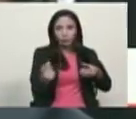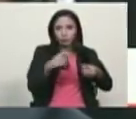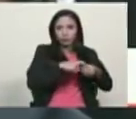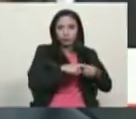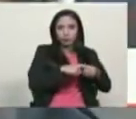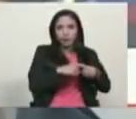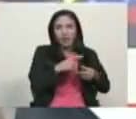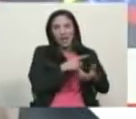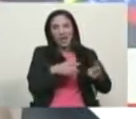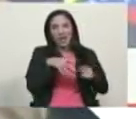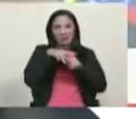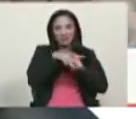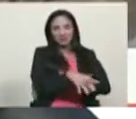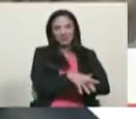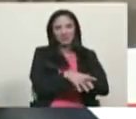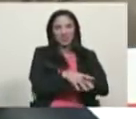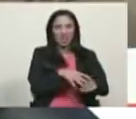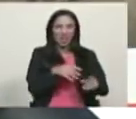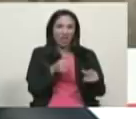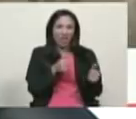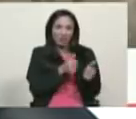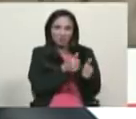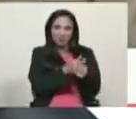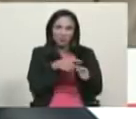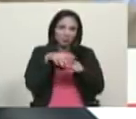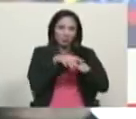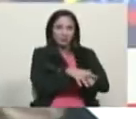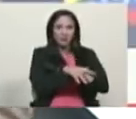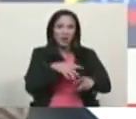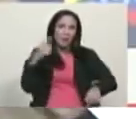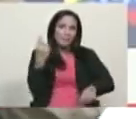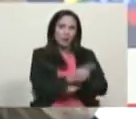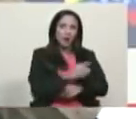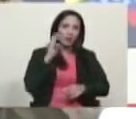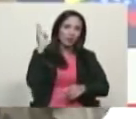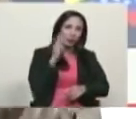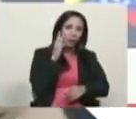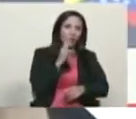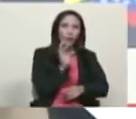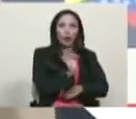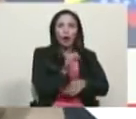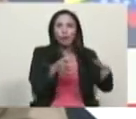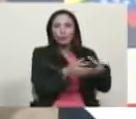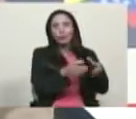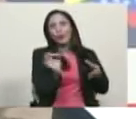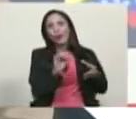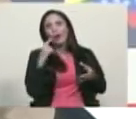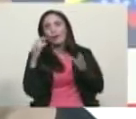y nos subordinamos al mando de Washington, o no somos nadie.